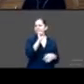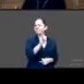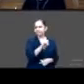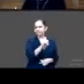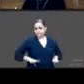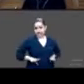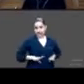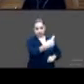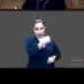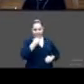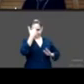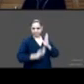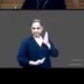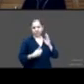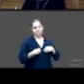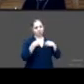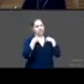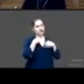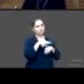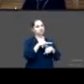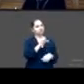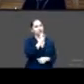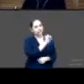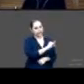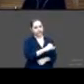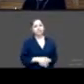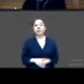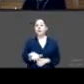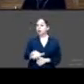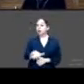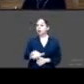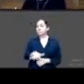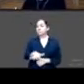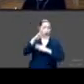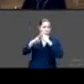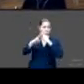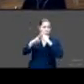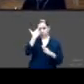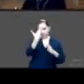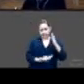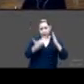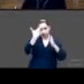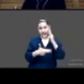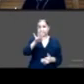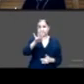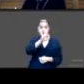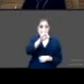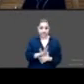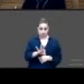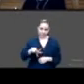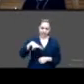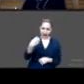su pareja. Casi el 50% de todos los casos de agresión sexual del mundo son contra niñas de 15 años o menos. Los datos